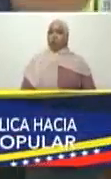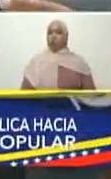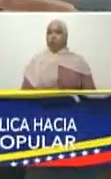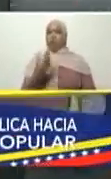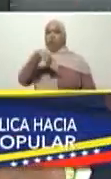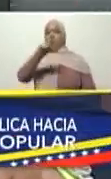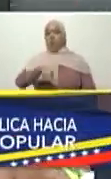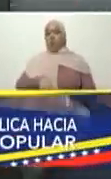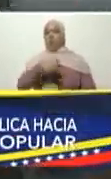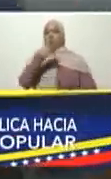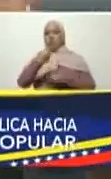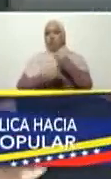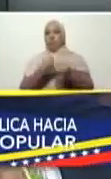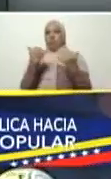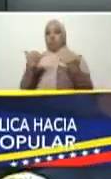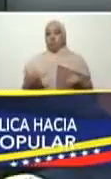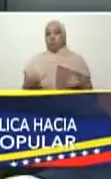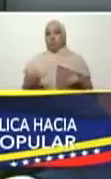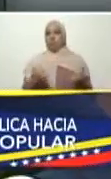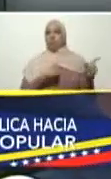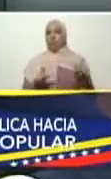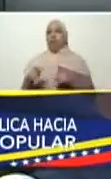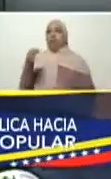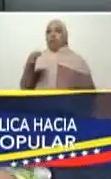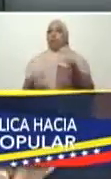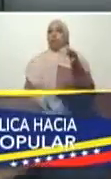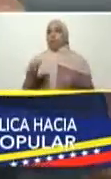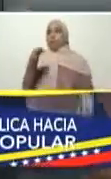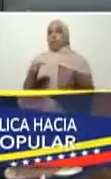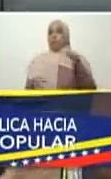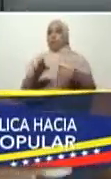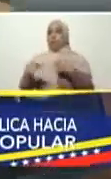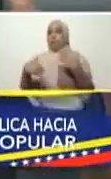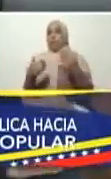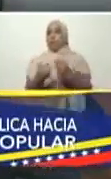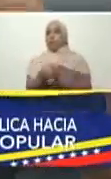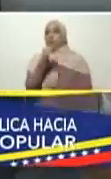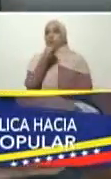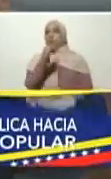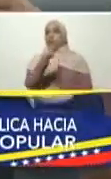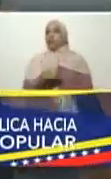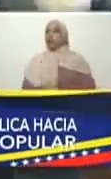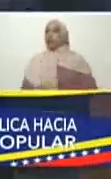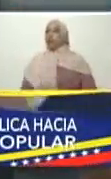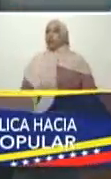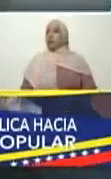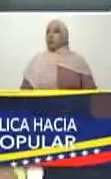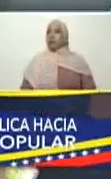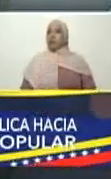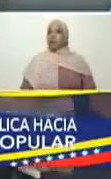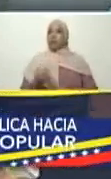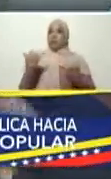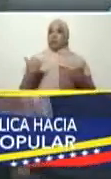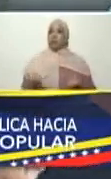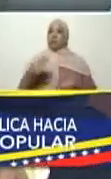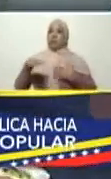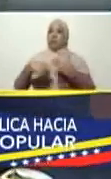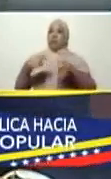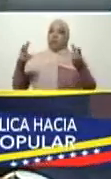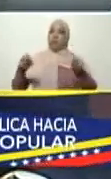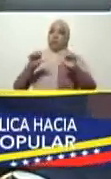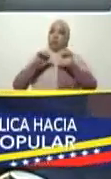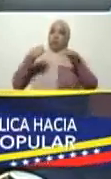también entran en este andamiaje jurídico y aparte de ello le tributan a las políticas de desarrollo del país partiendo desde donde